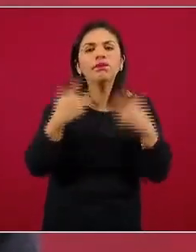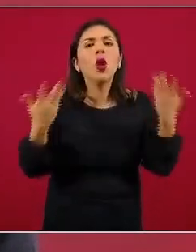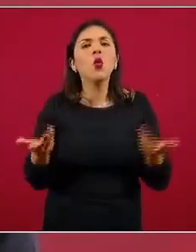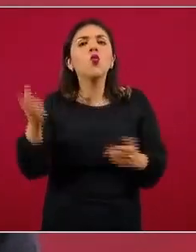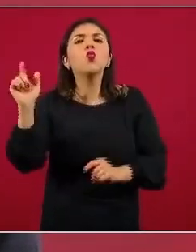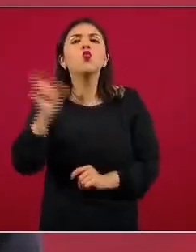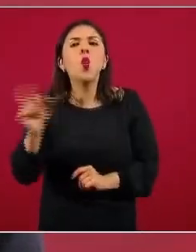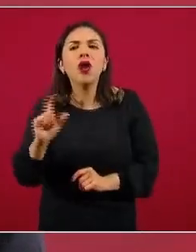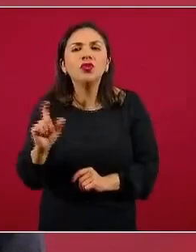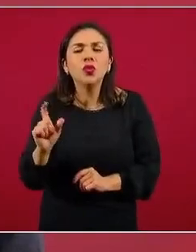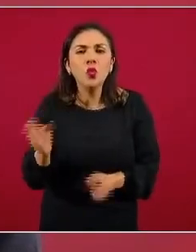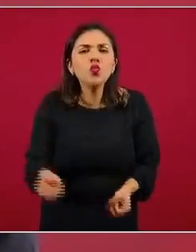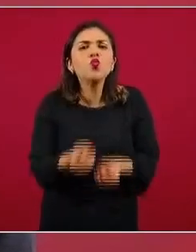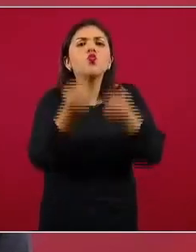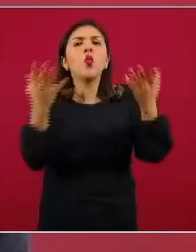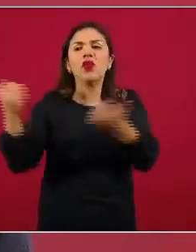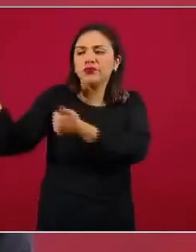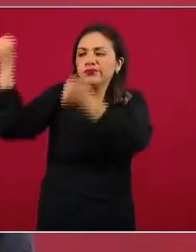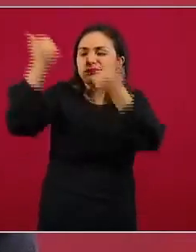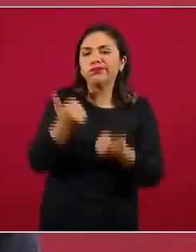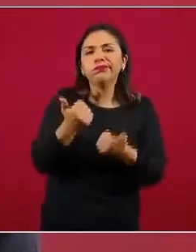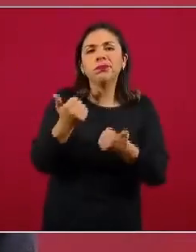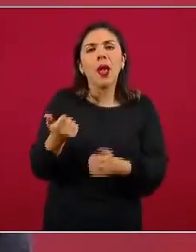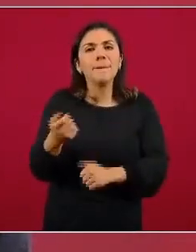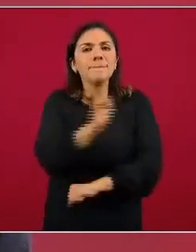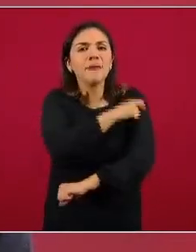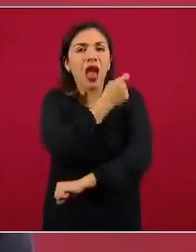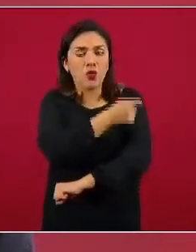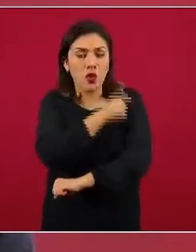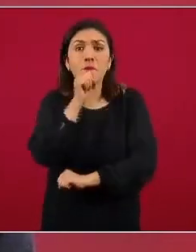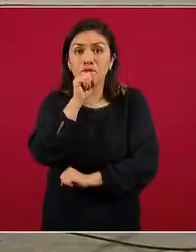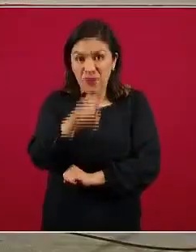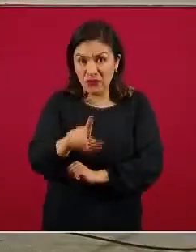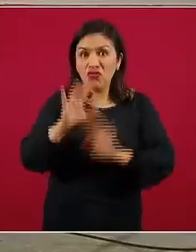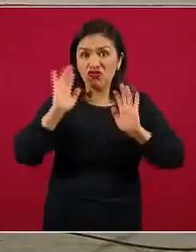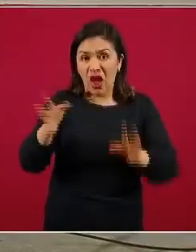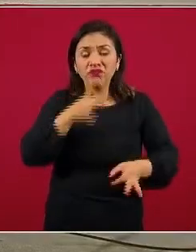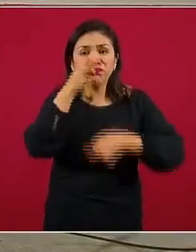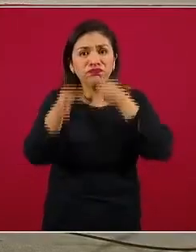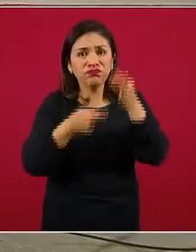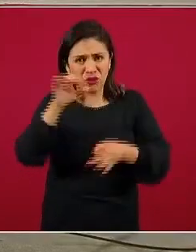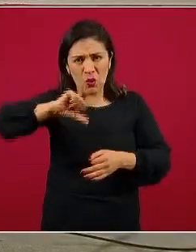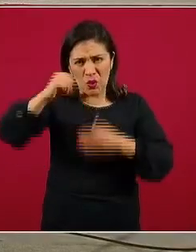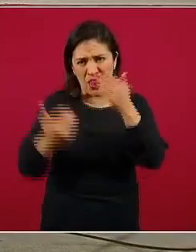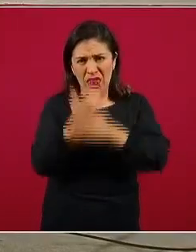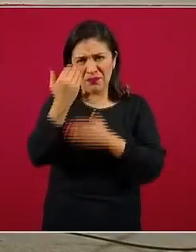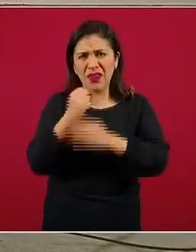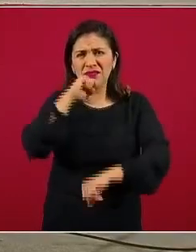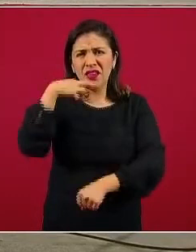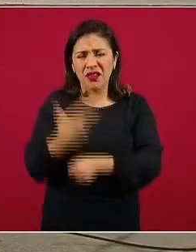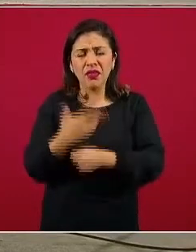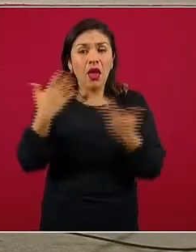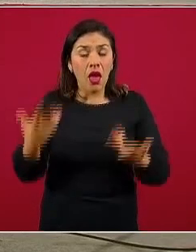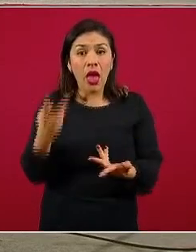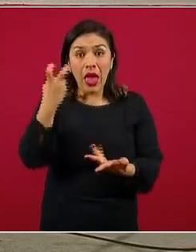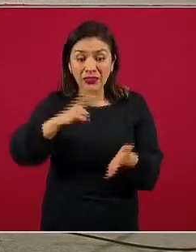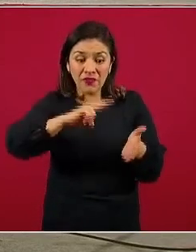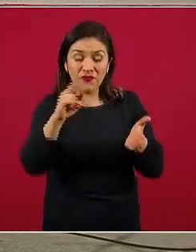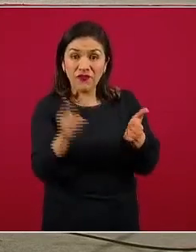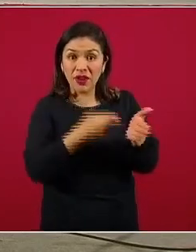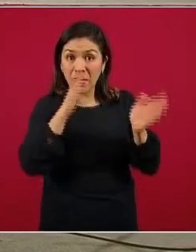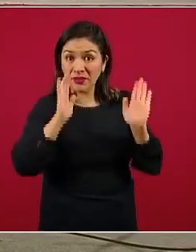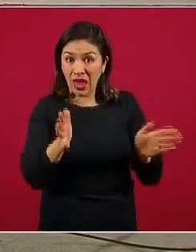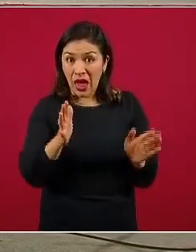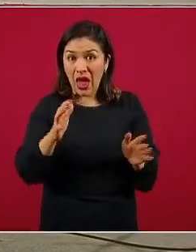y en qué cantidad se recibe la vacuna. Tal y como se publicó a través de las redes de la Secretaría, este contrato que